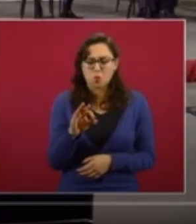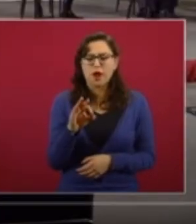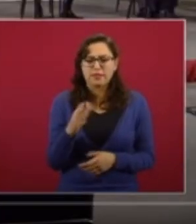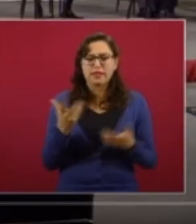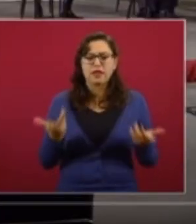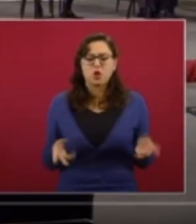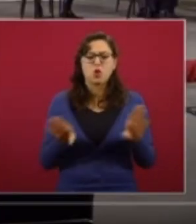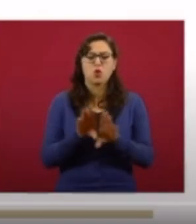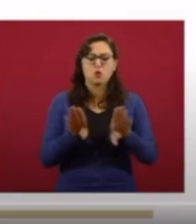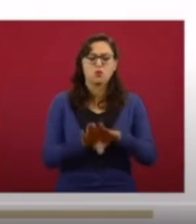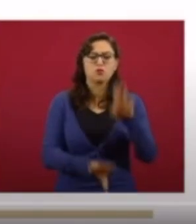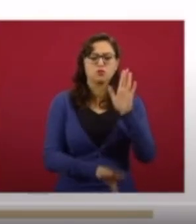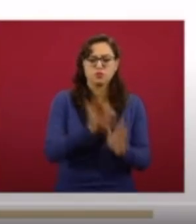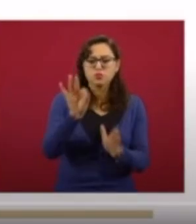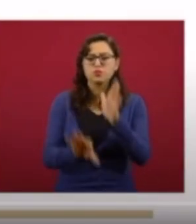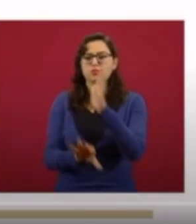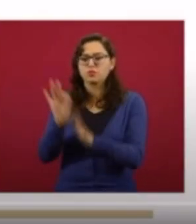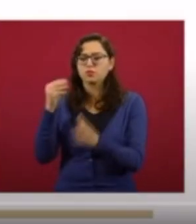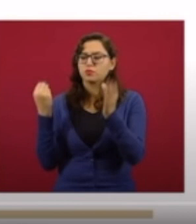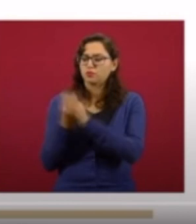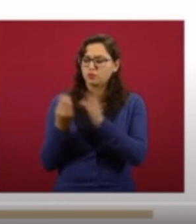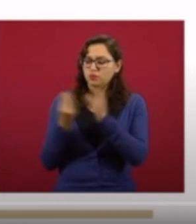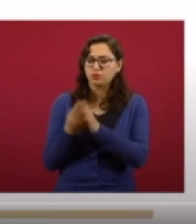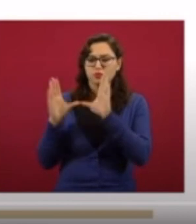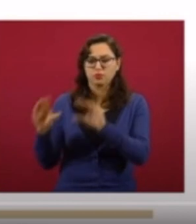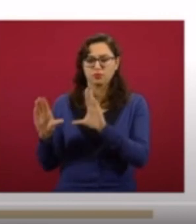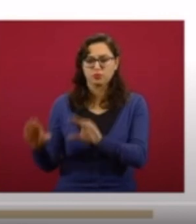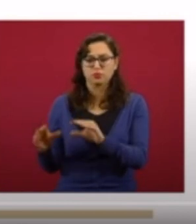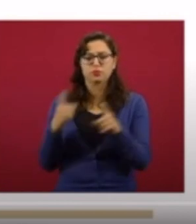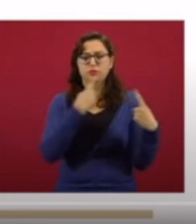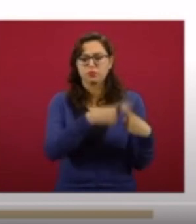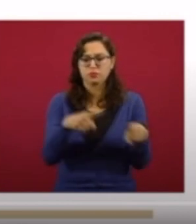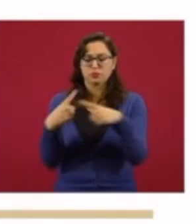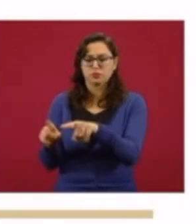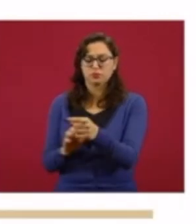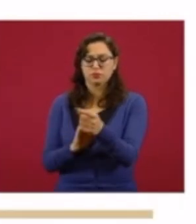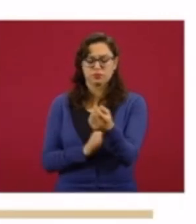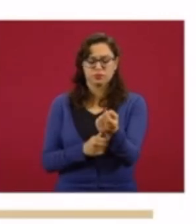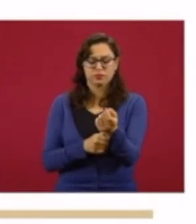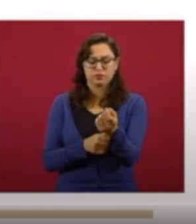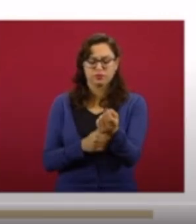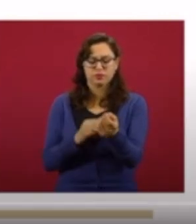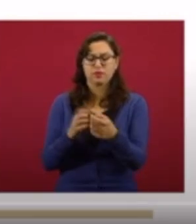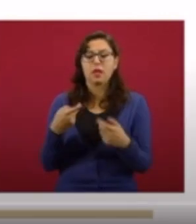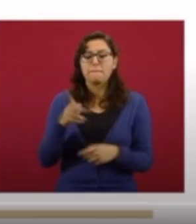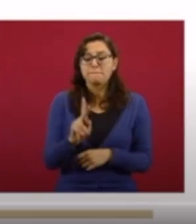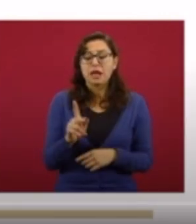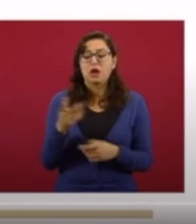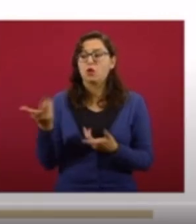selección el entrenamiento la capacitación entre otros pero en ningún caso el